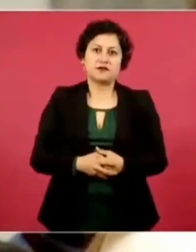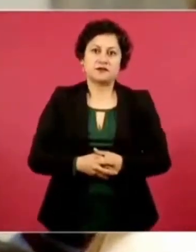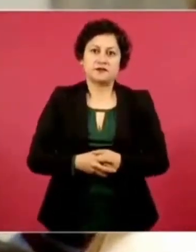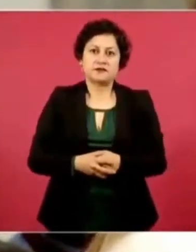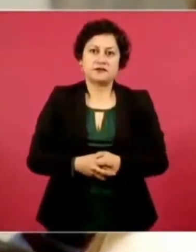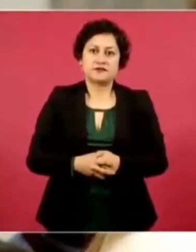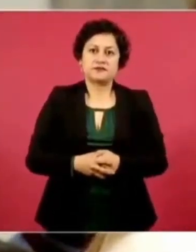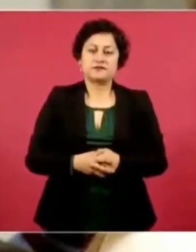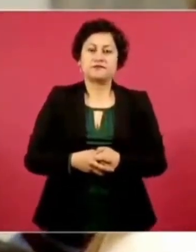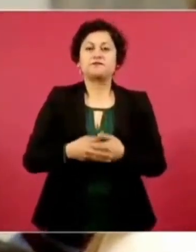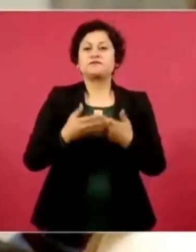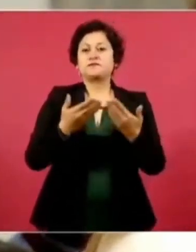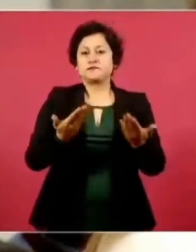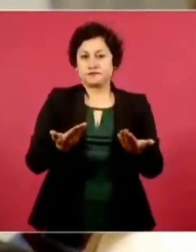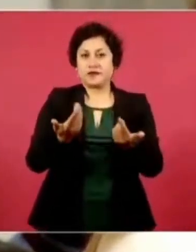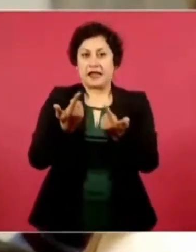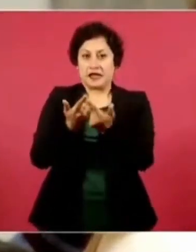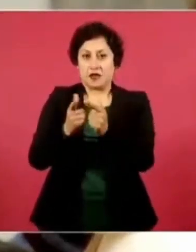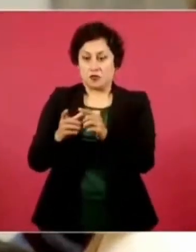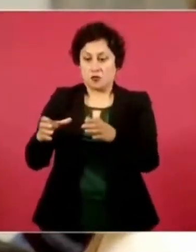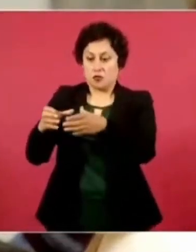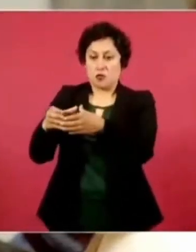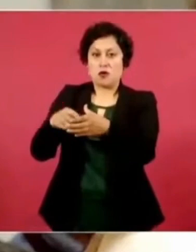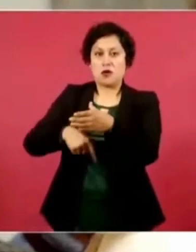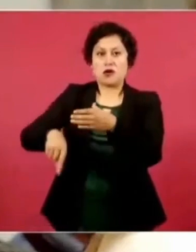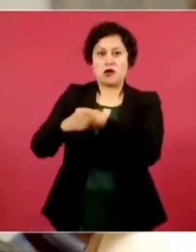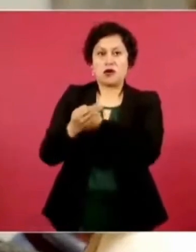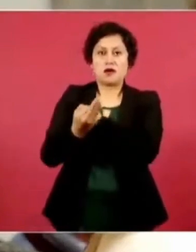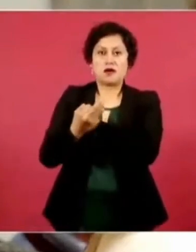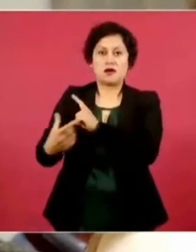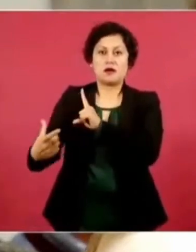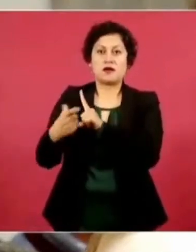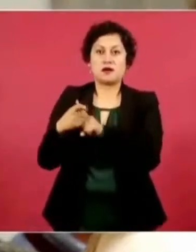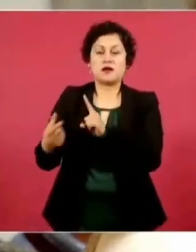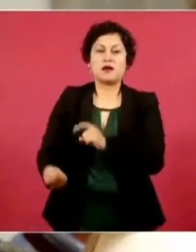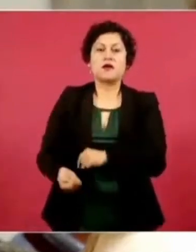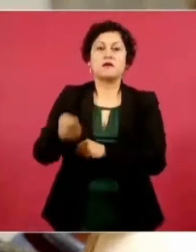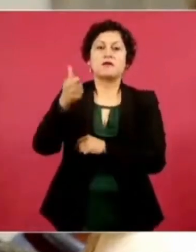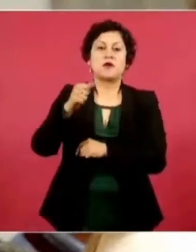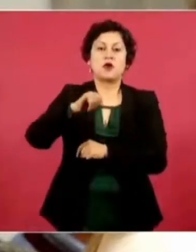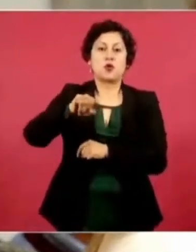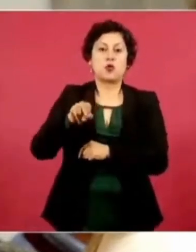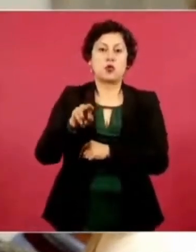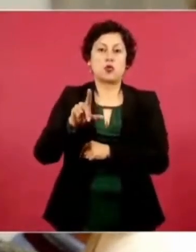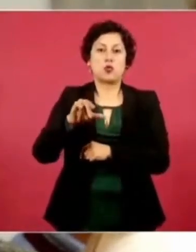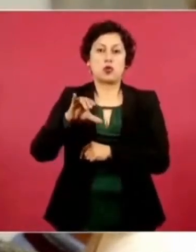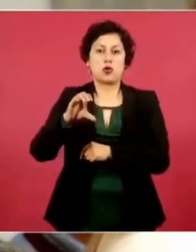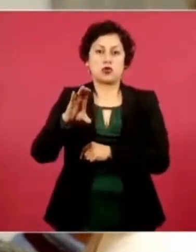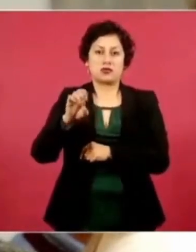Por parte del mecanismo, el primero que me da la atención es Julio César Gallegos Estrada.